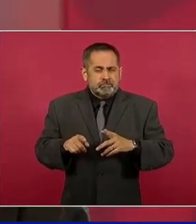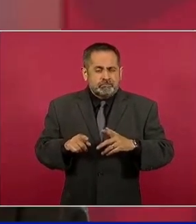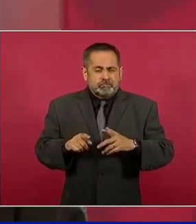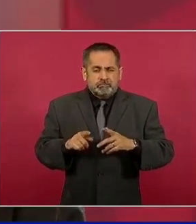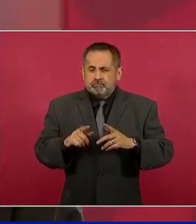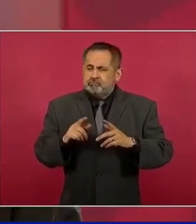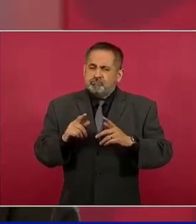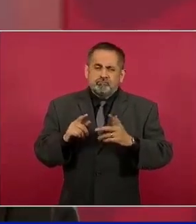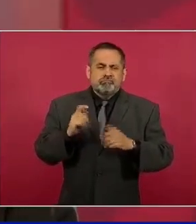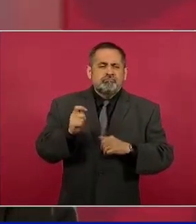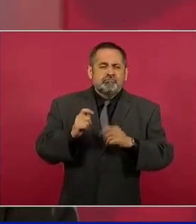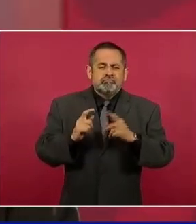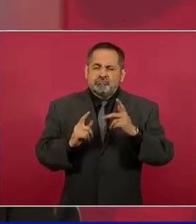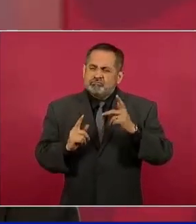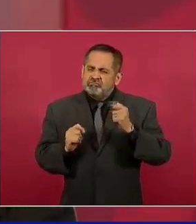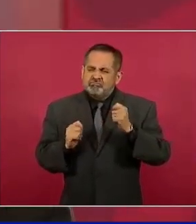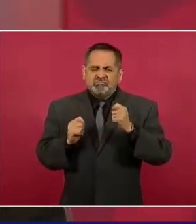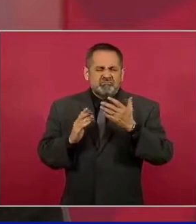encabezada por